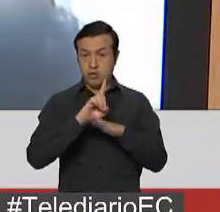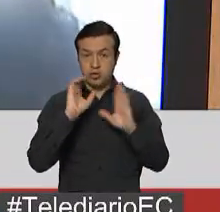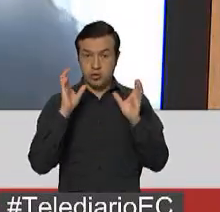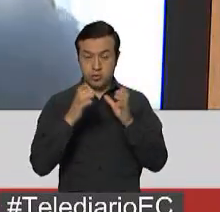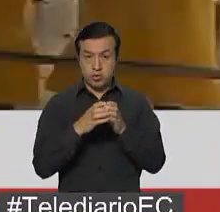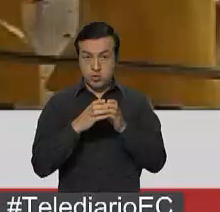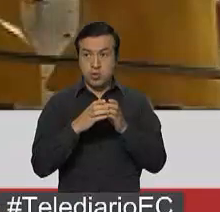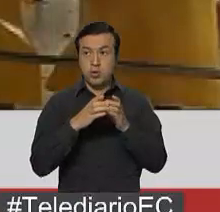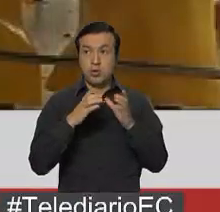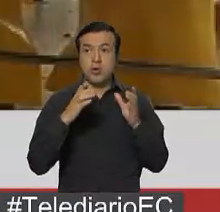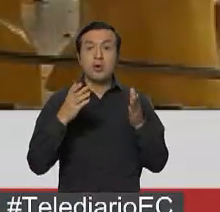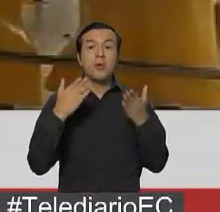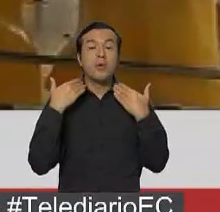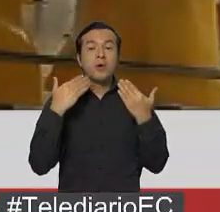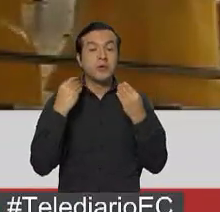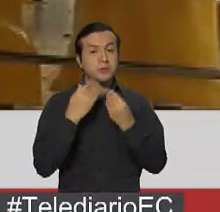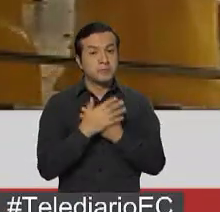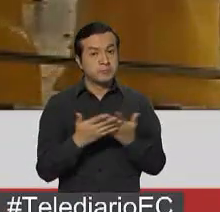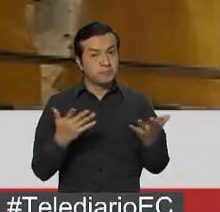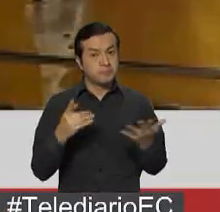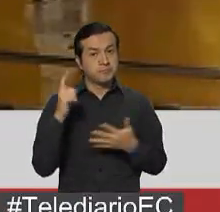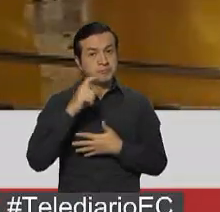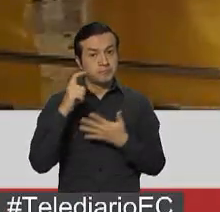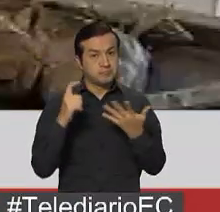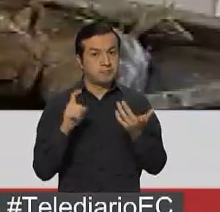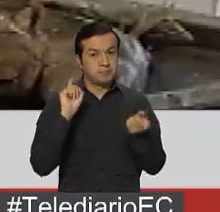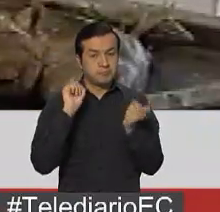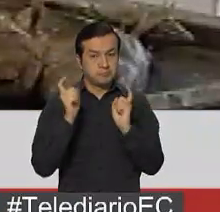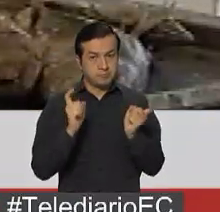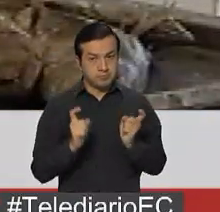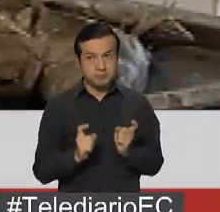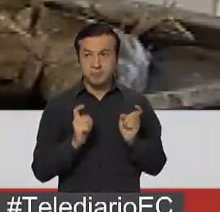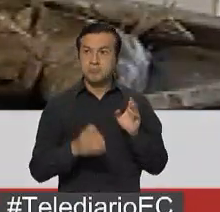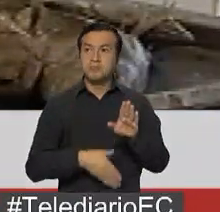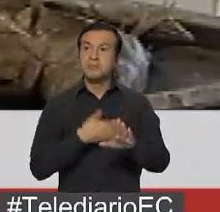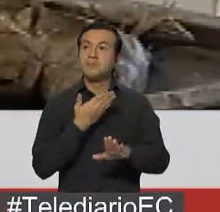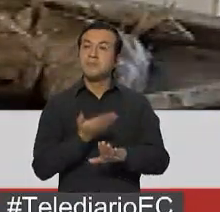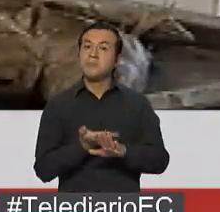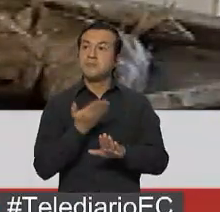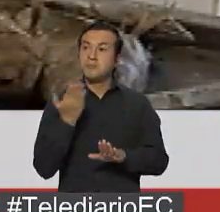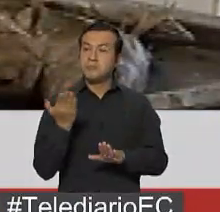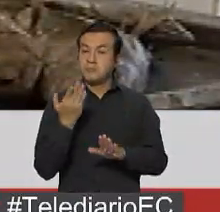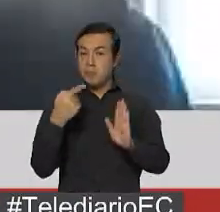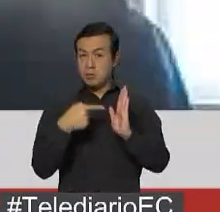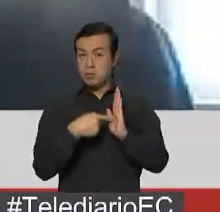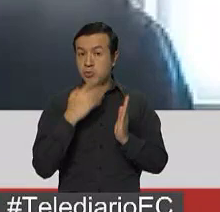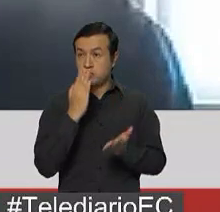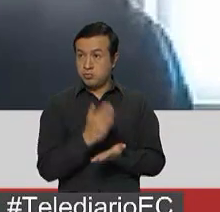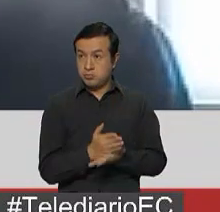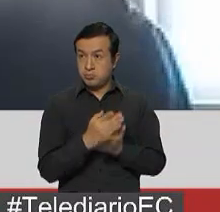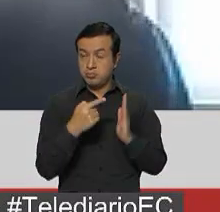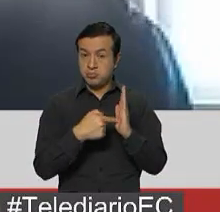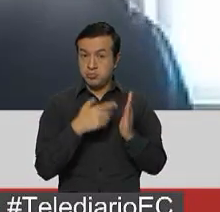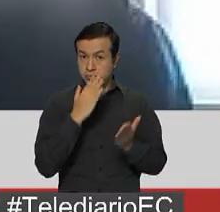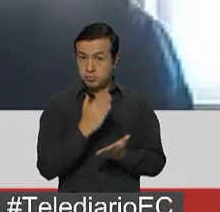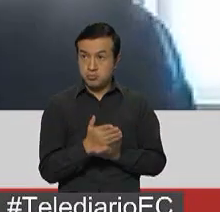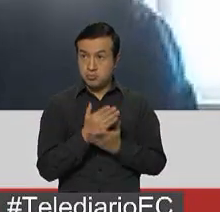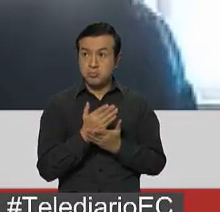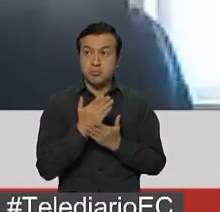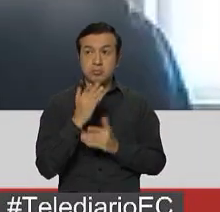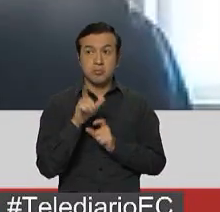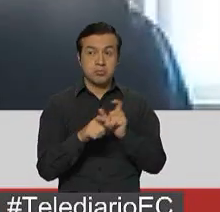comercio de guayaquil cree que es necesario una reinvención y propone una pausa en el cobro de impuestos pidiendo